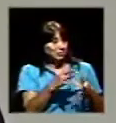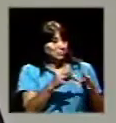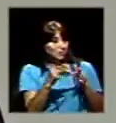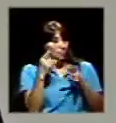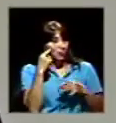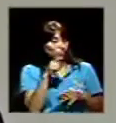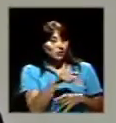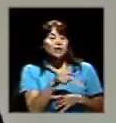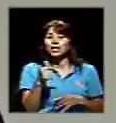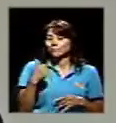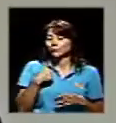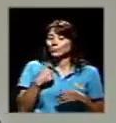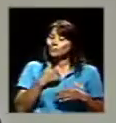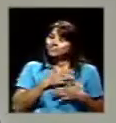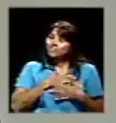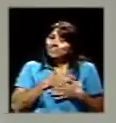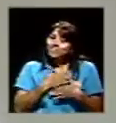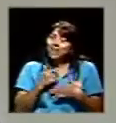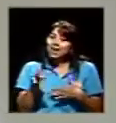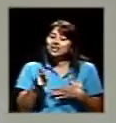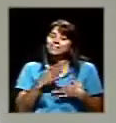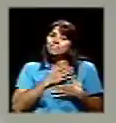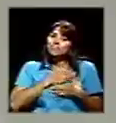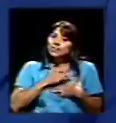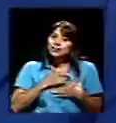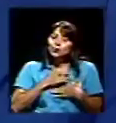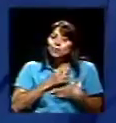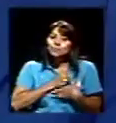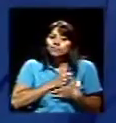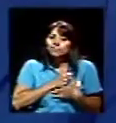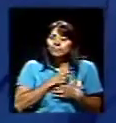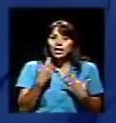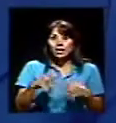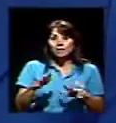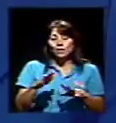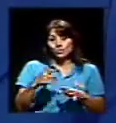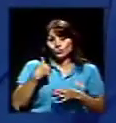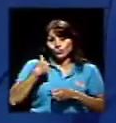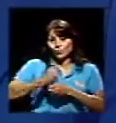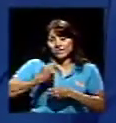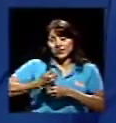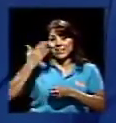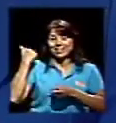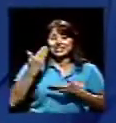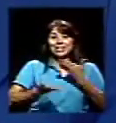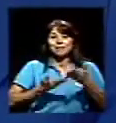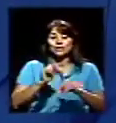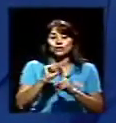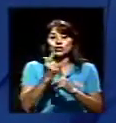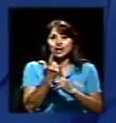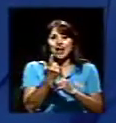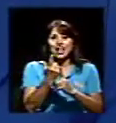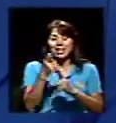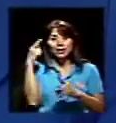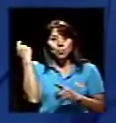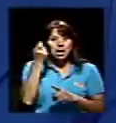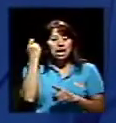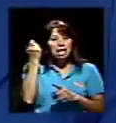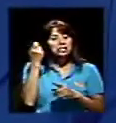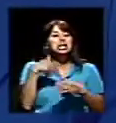ahí. Yo estuve trabajando en esta, después de, al hacer el servicio social, me quedé 7 años en